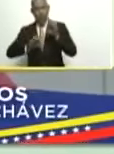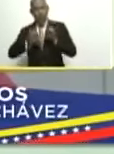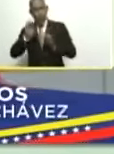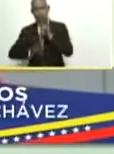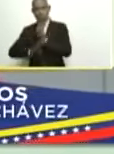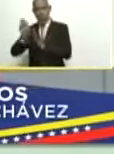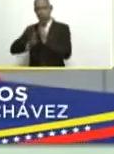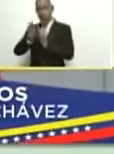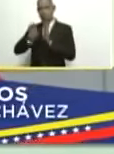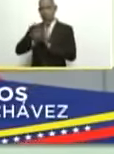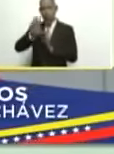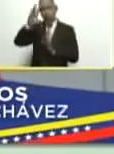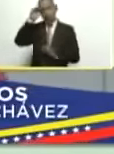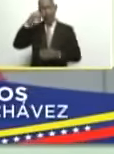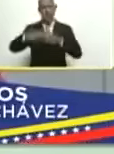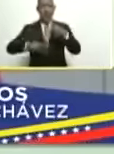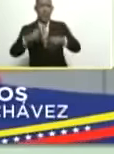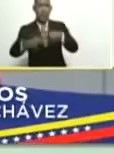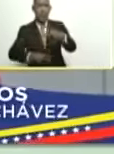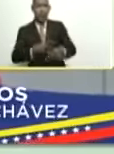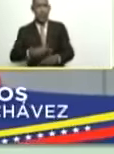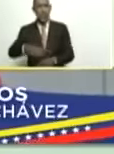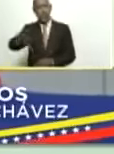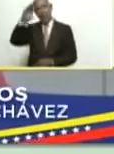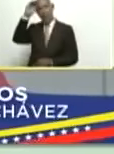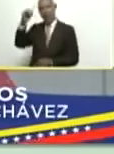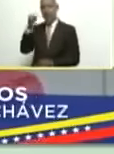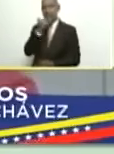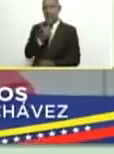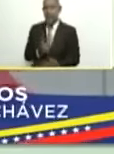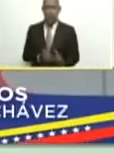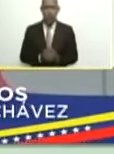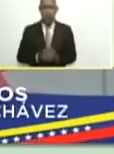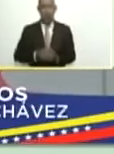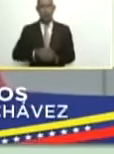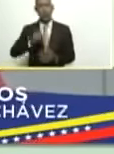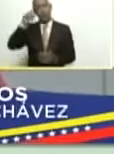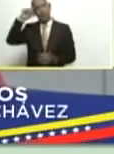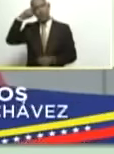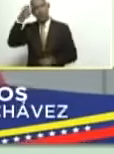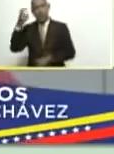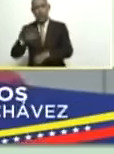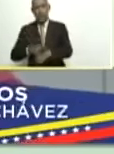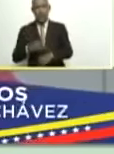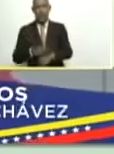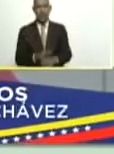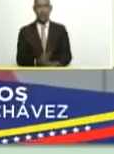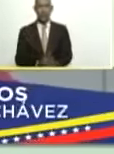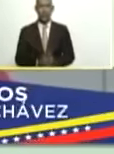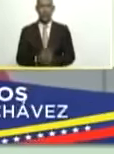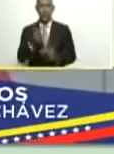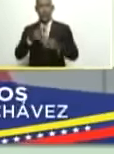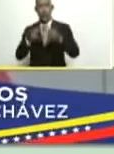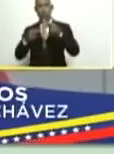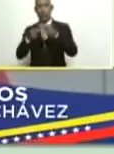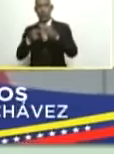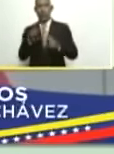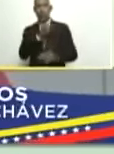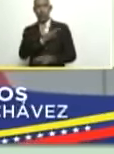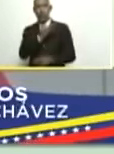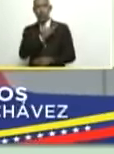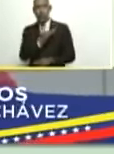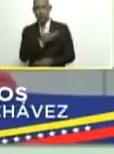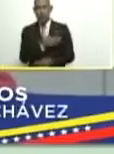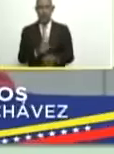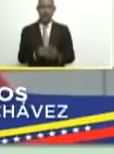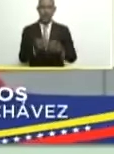de los procesos, para aprender de los errores, para rectificar a tiempo. Construir el socialismo en lo